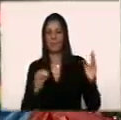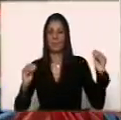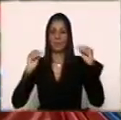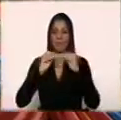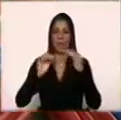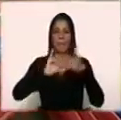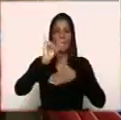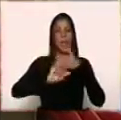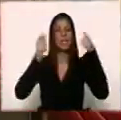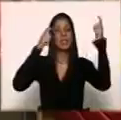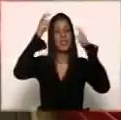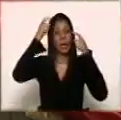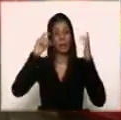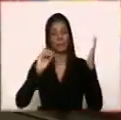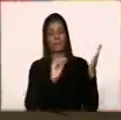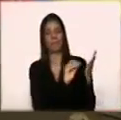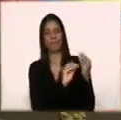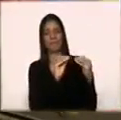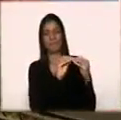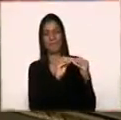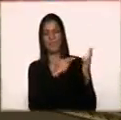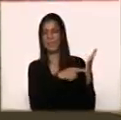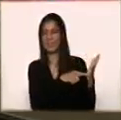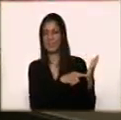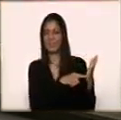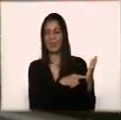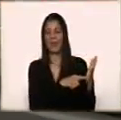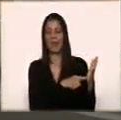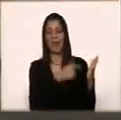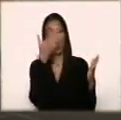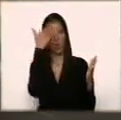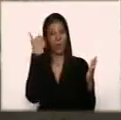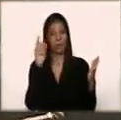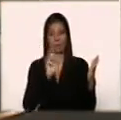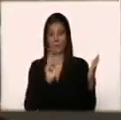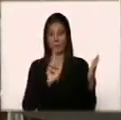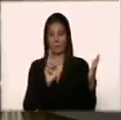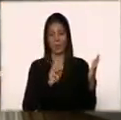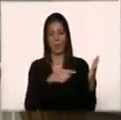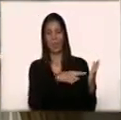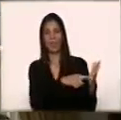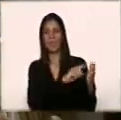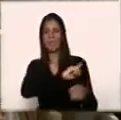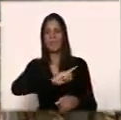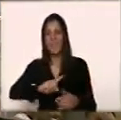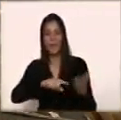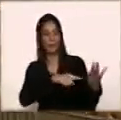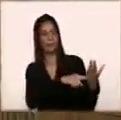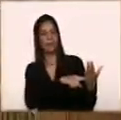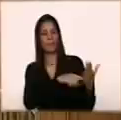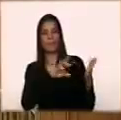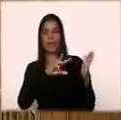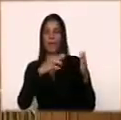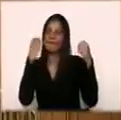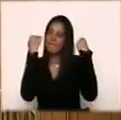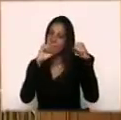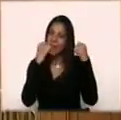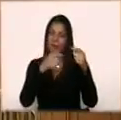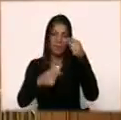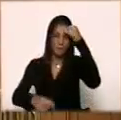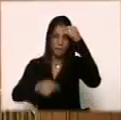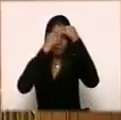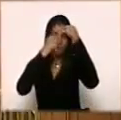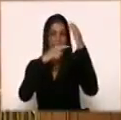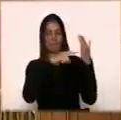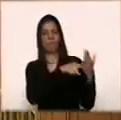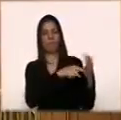la patria. No olvidemos, camaradas, que tenemos que aplicarla, tenemos que hacerla sentir,